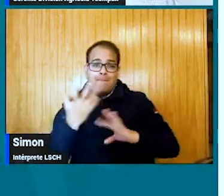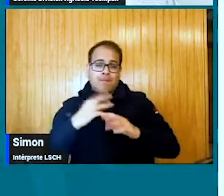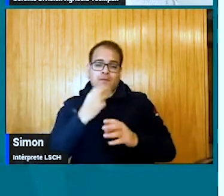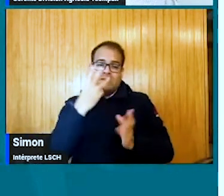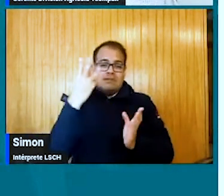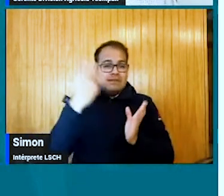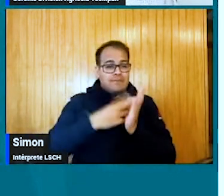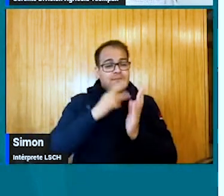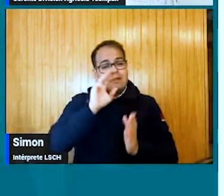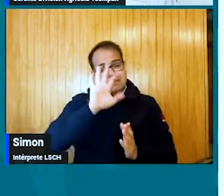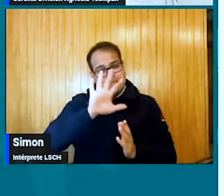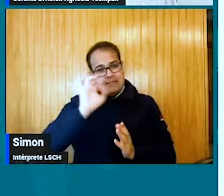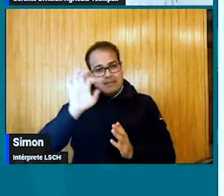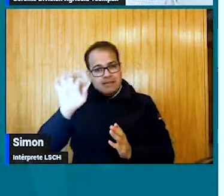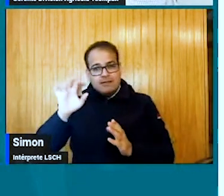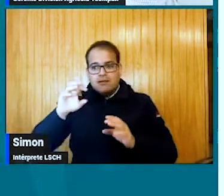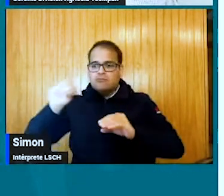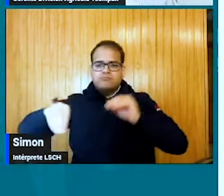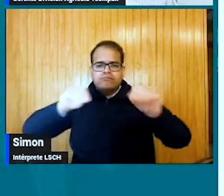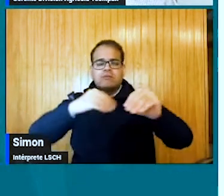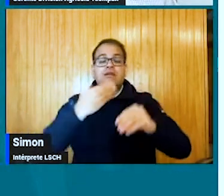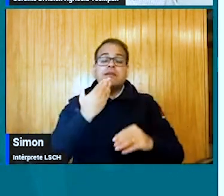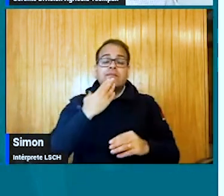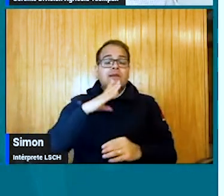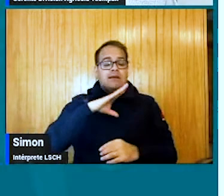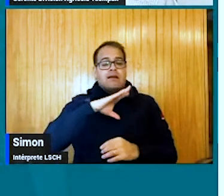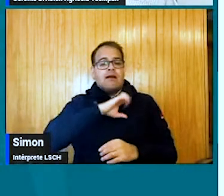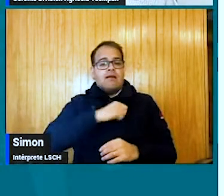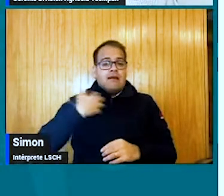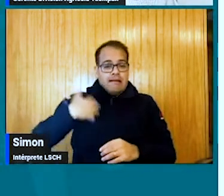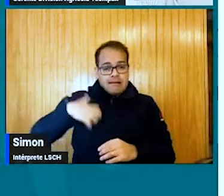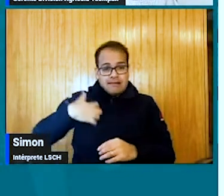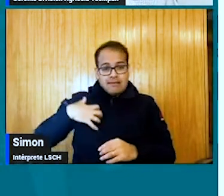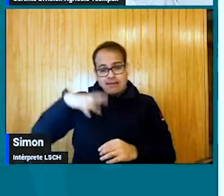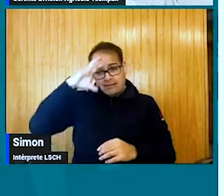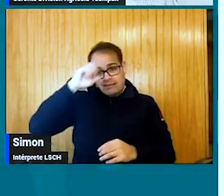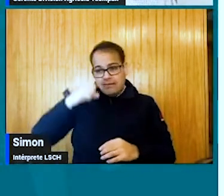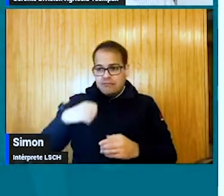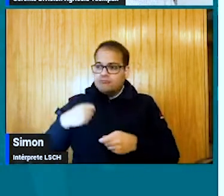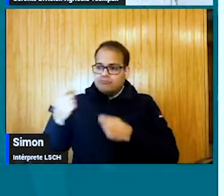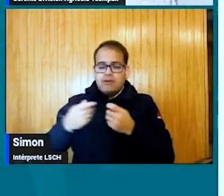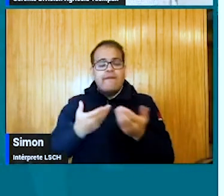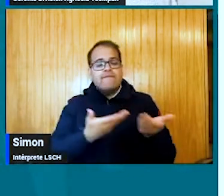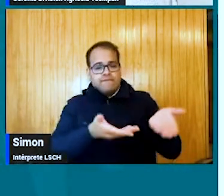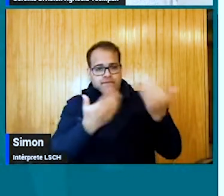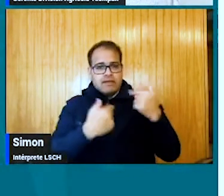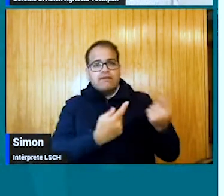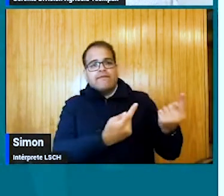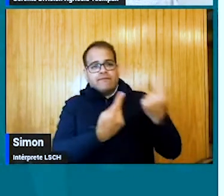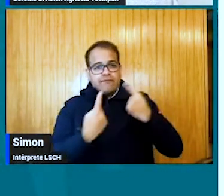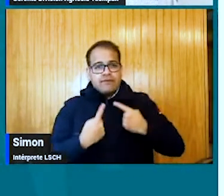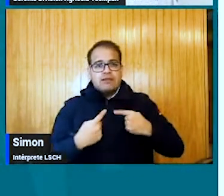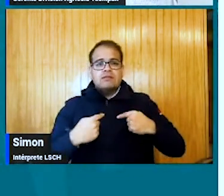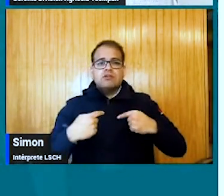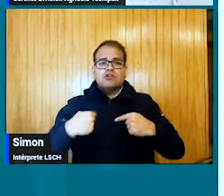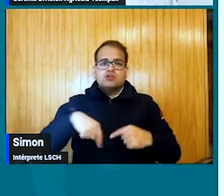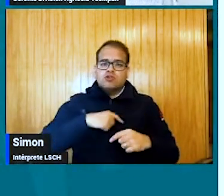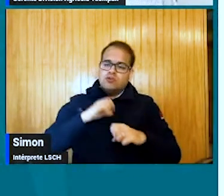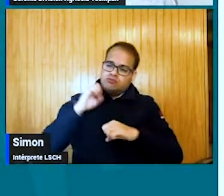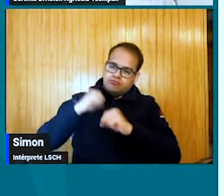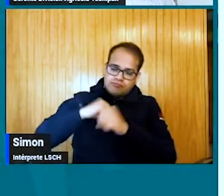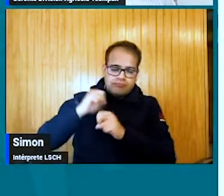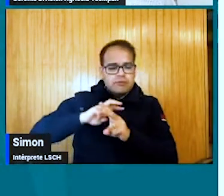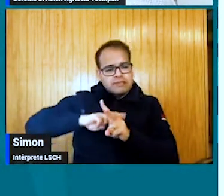3.500 en Chile. Estamos instalados en Argentina. Vengan a vernos. El servicio técnico es súper bueno. Motores de backup